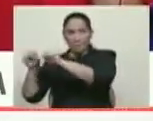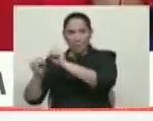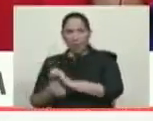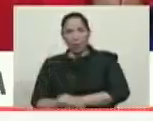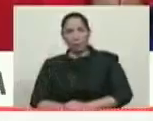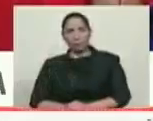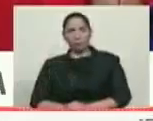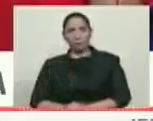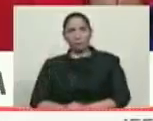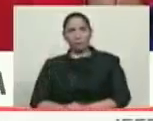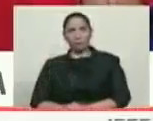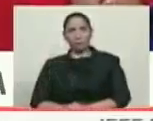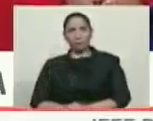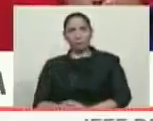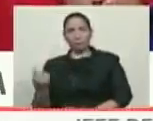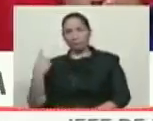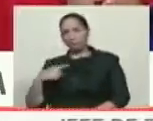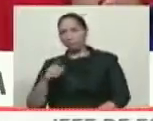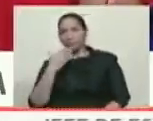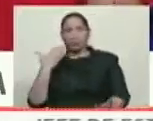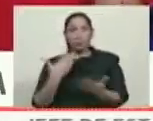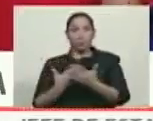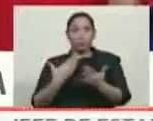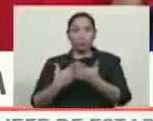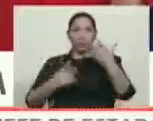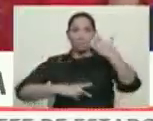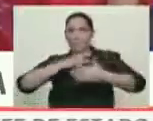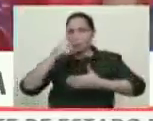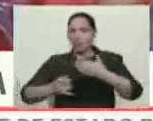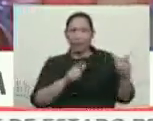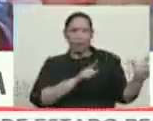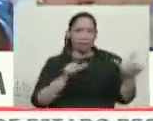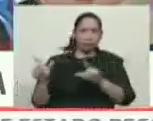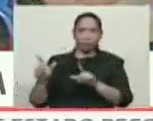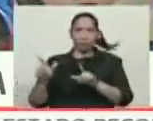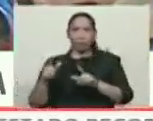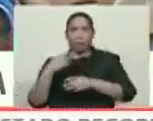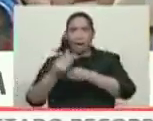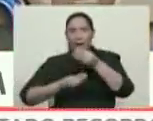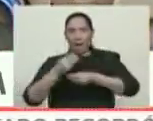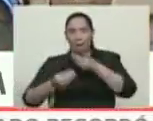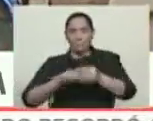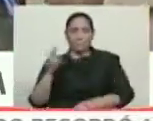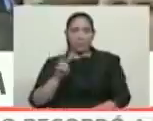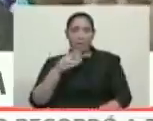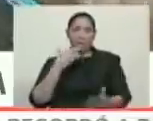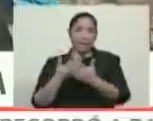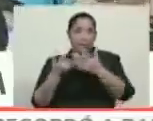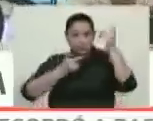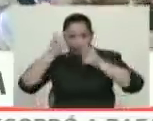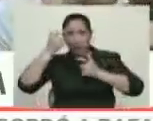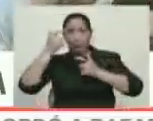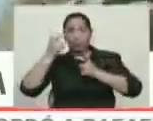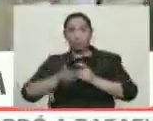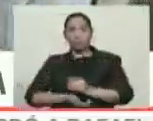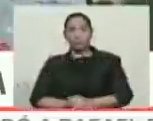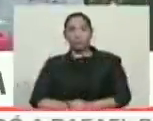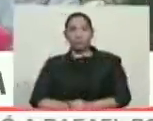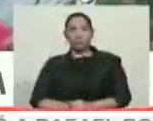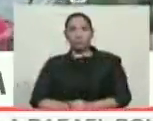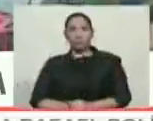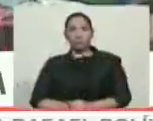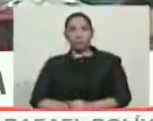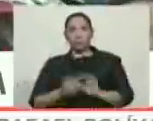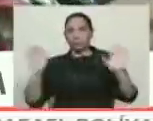imperialismo, tenía propuesta y planificado ya para ejecutar en Venezuela. Gracias al comandante Hugo Chávez, está aquí